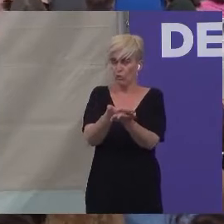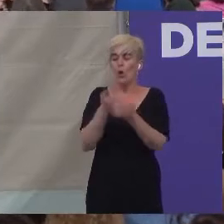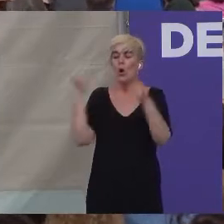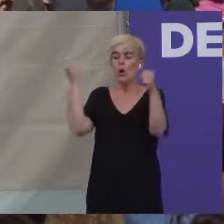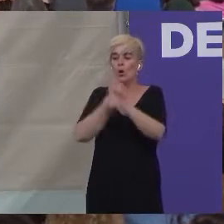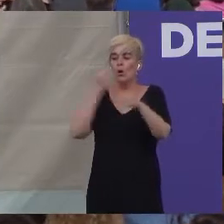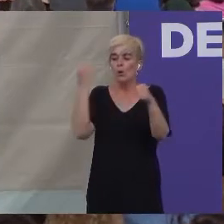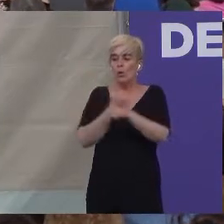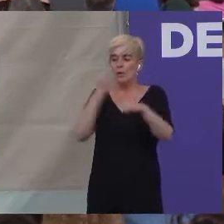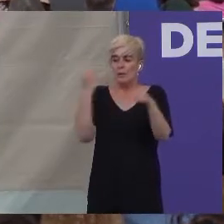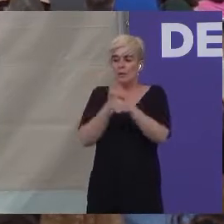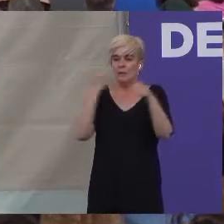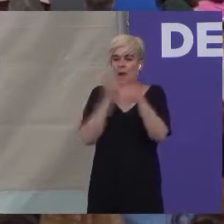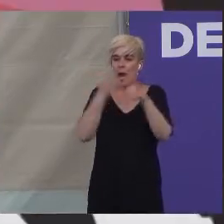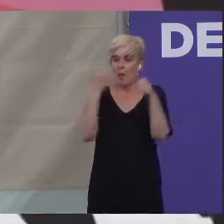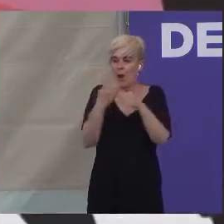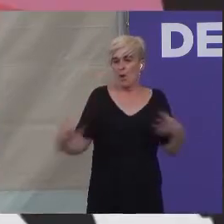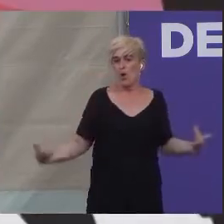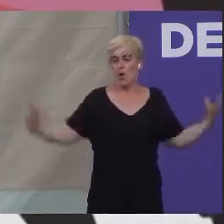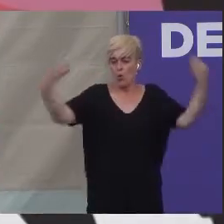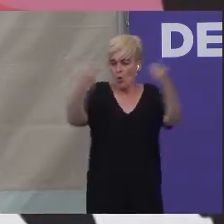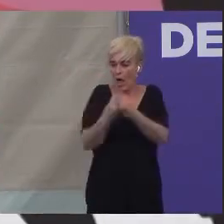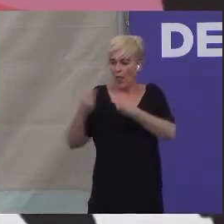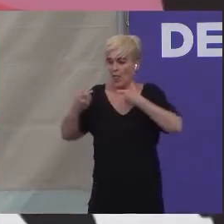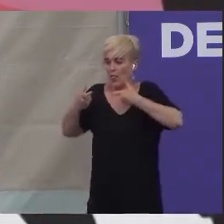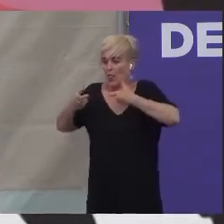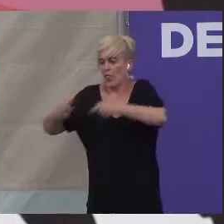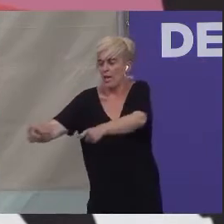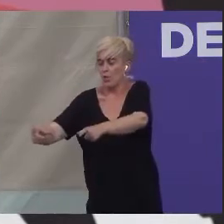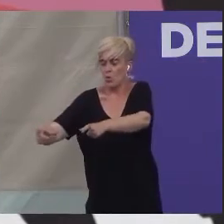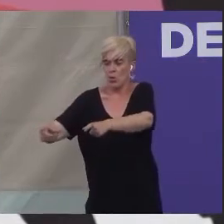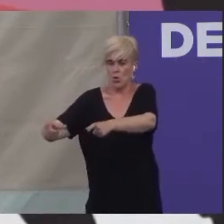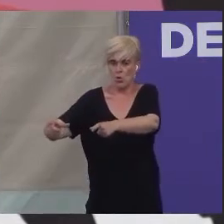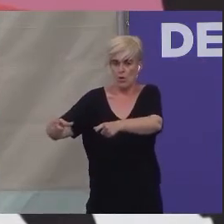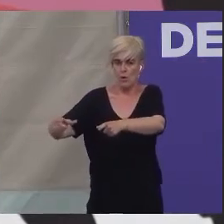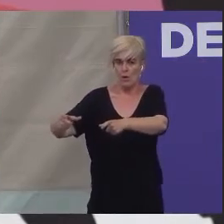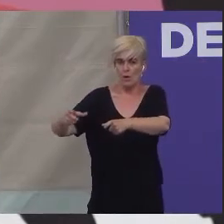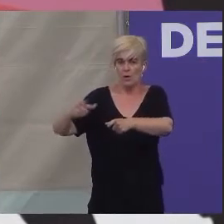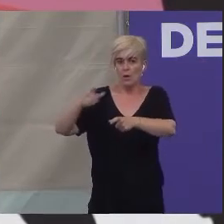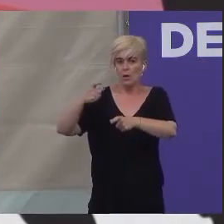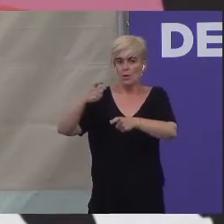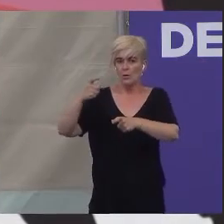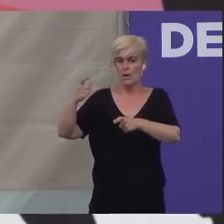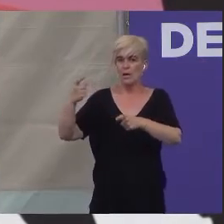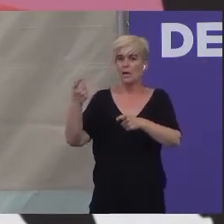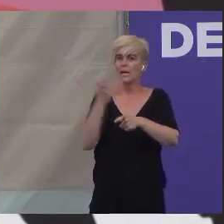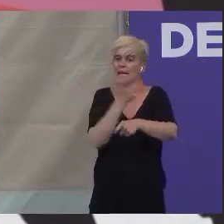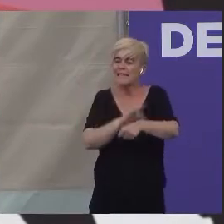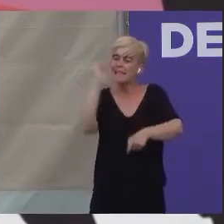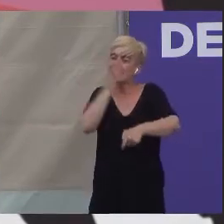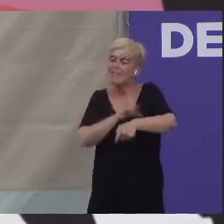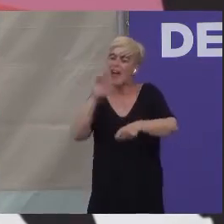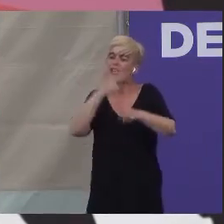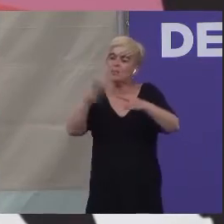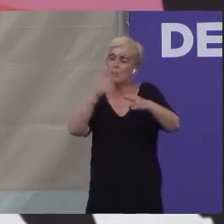Trabajado conjuntamente con el círculo sectorial, más allá de todas las sensibilidades